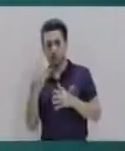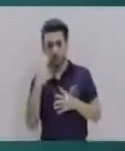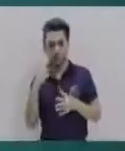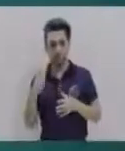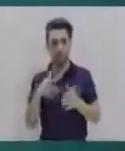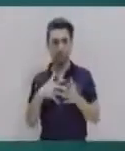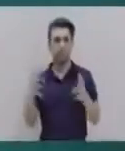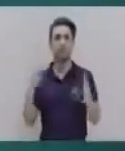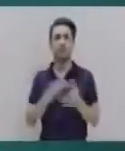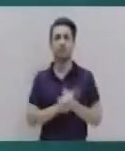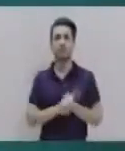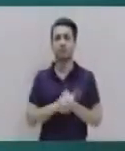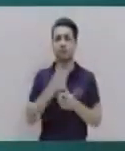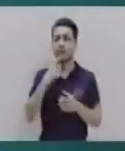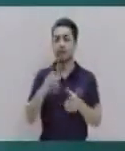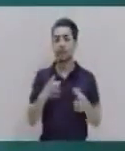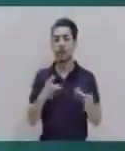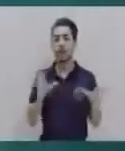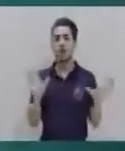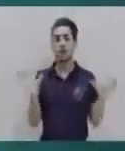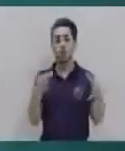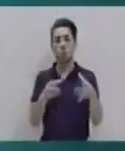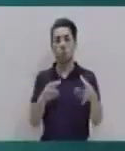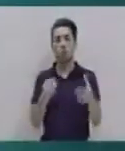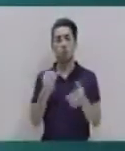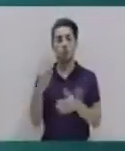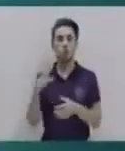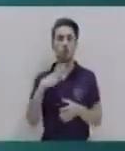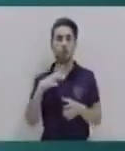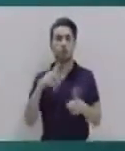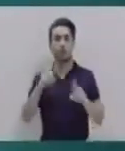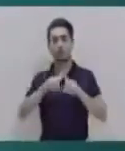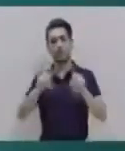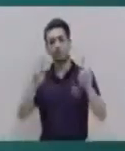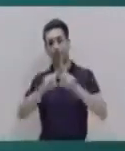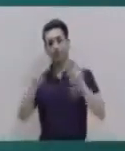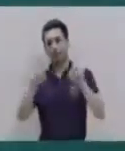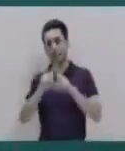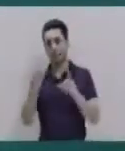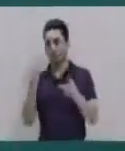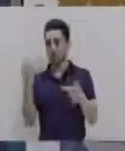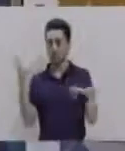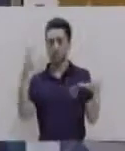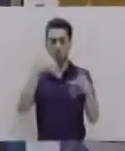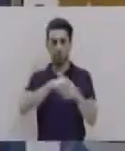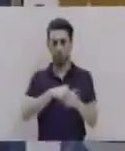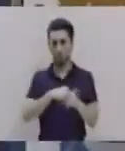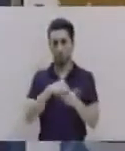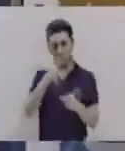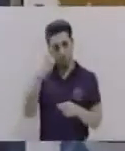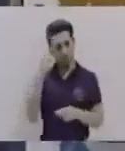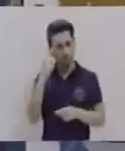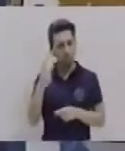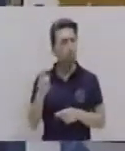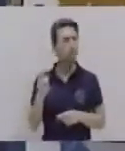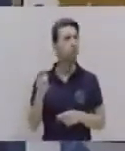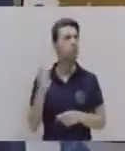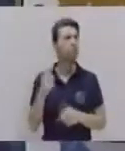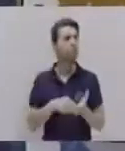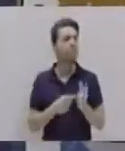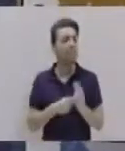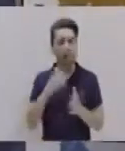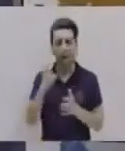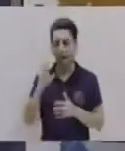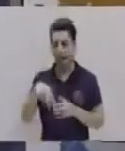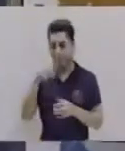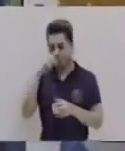en un conjunto de números tenemos diversas clases de números. Por ejemplo, ¿has escuchado de los enteros? Sí, que son los números que no tienen